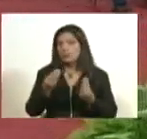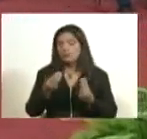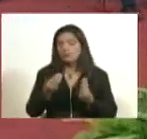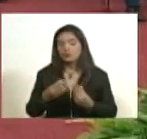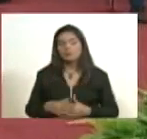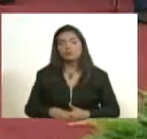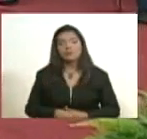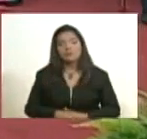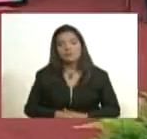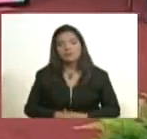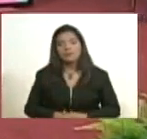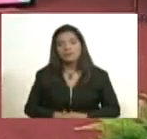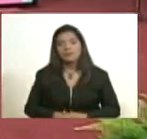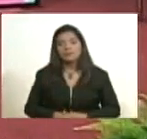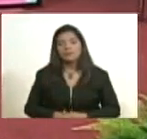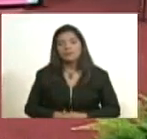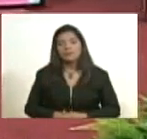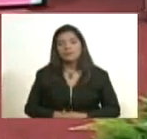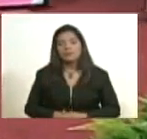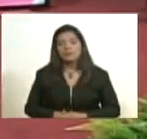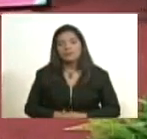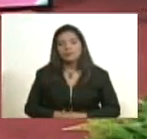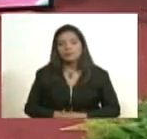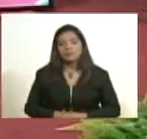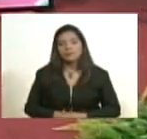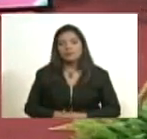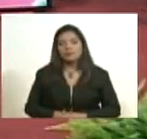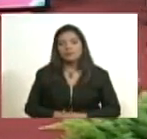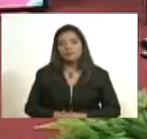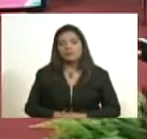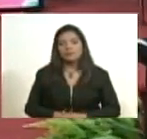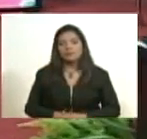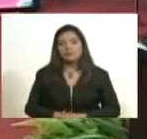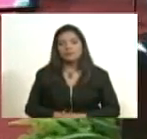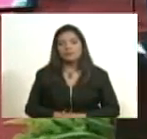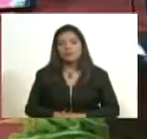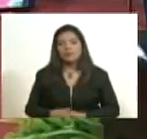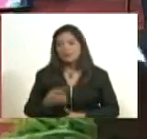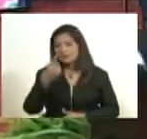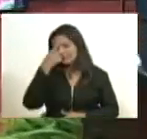Presiones indebidas de una obsesión fatal.